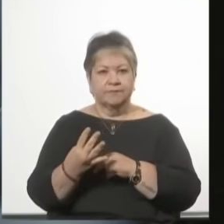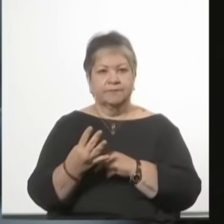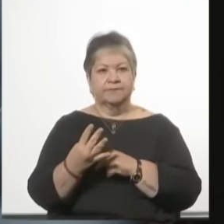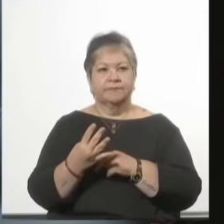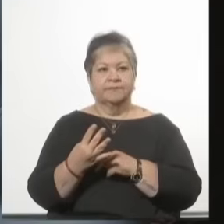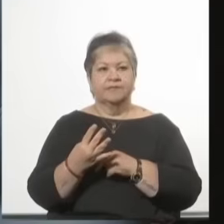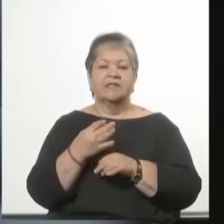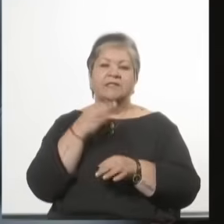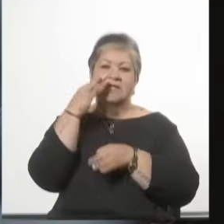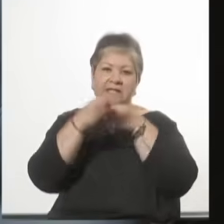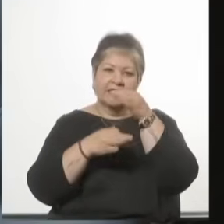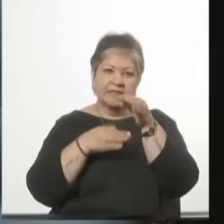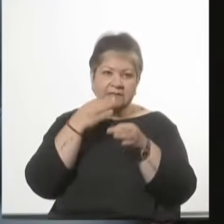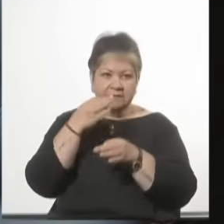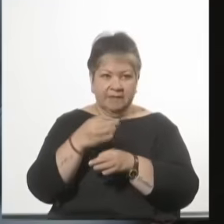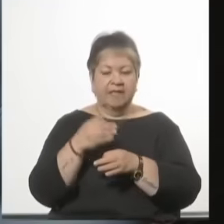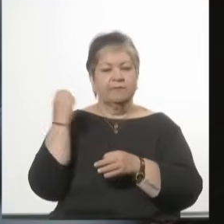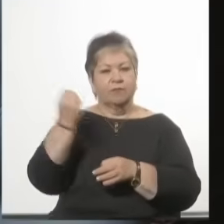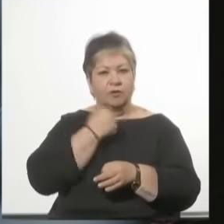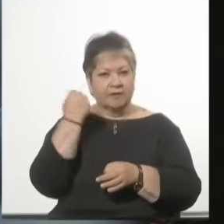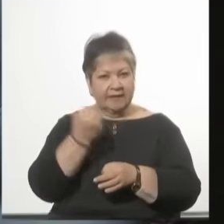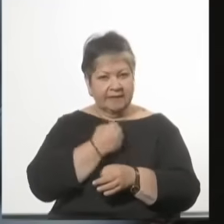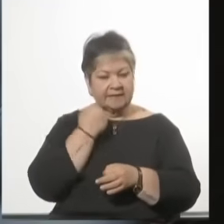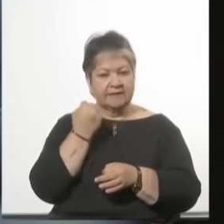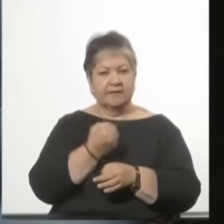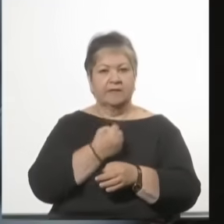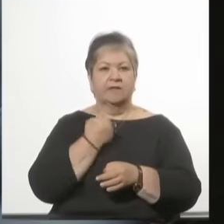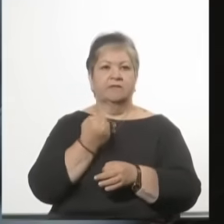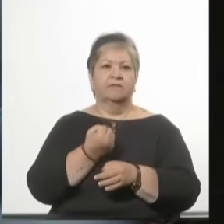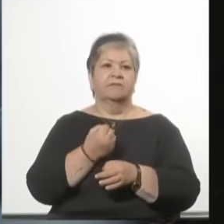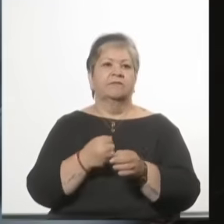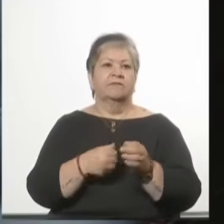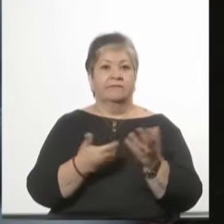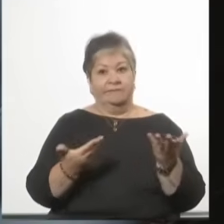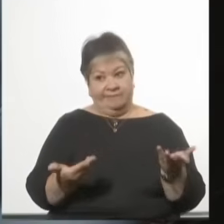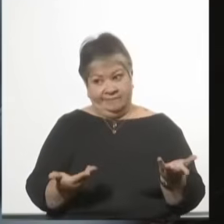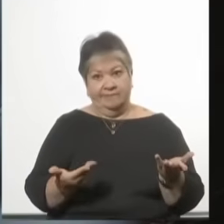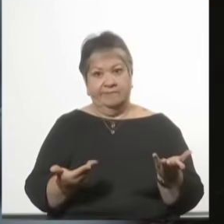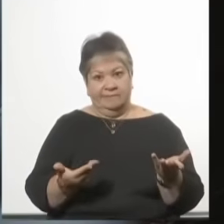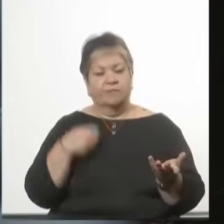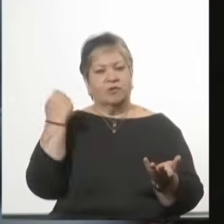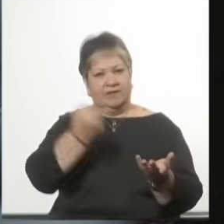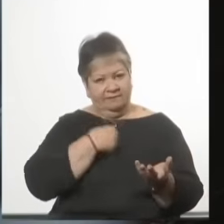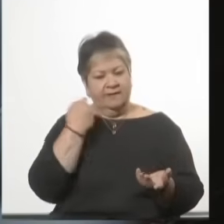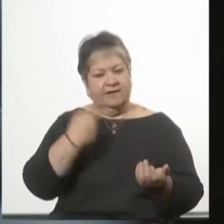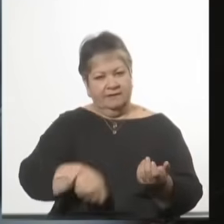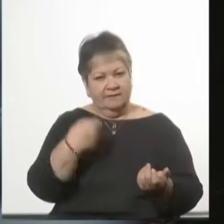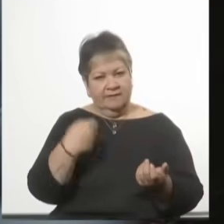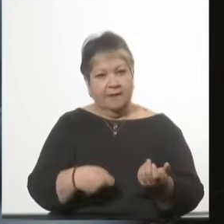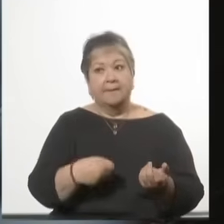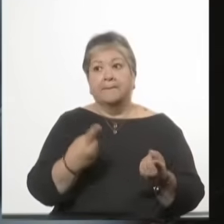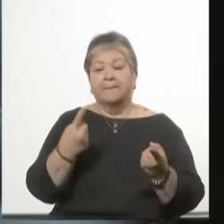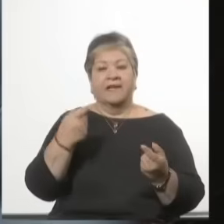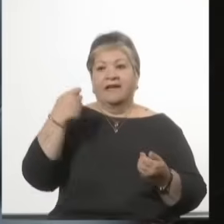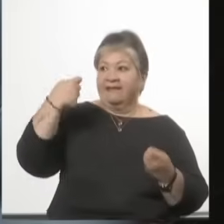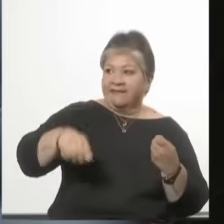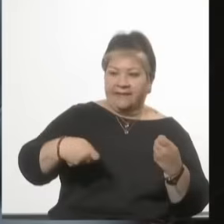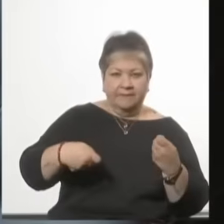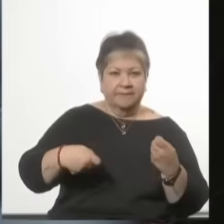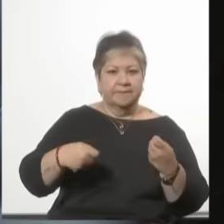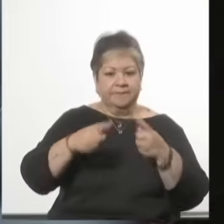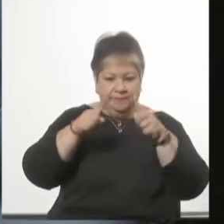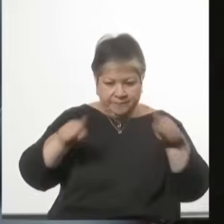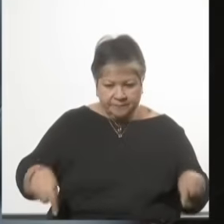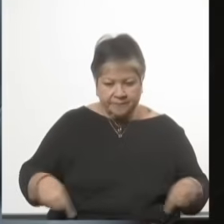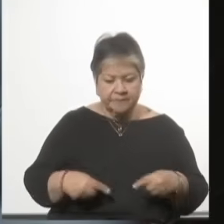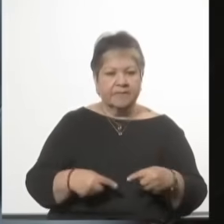se le expresa destacando la importancia y los efectos de la constitución de las garantías. Y dijo, sin perjuicio de la referida extensión,